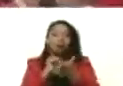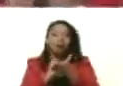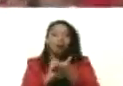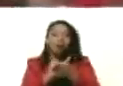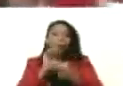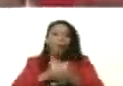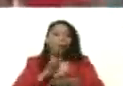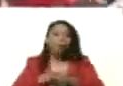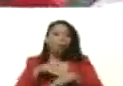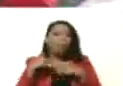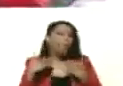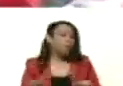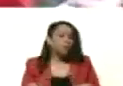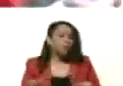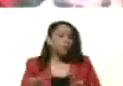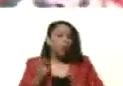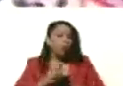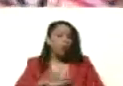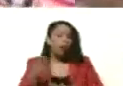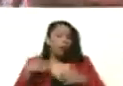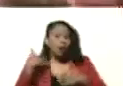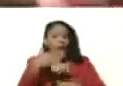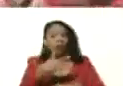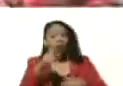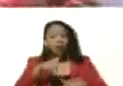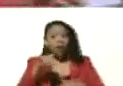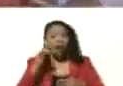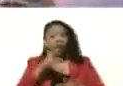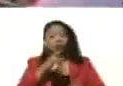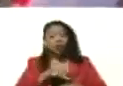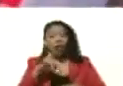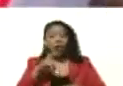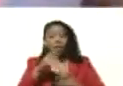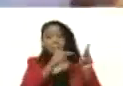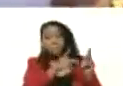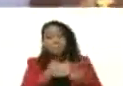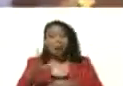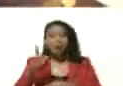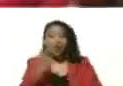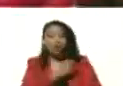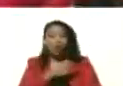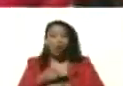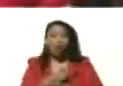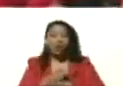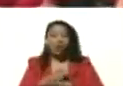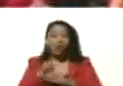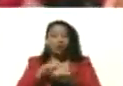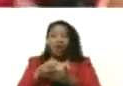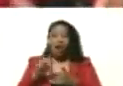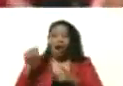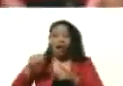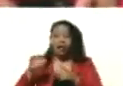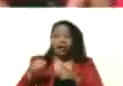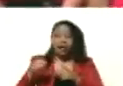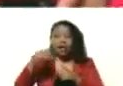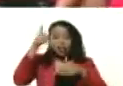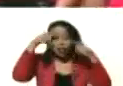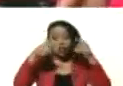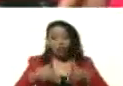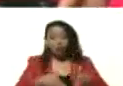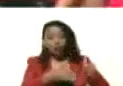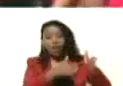¿Por qué? Porque cuando aquí ha tocado planes de vacunación, el gobierno nacional no dice, pasen por aquí los chavistas